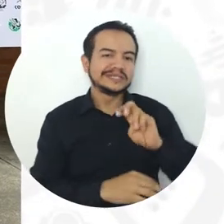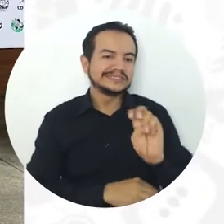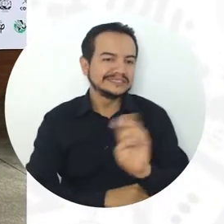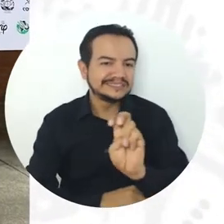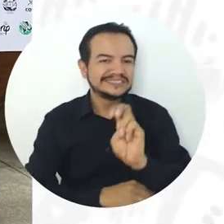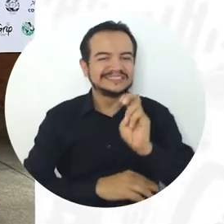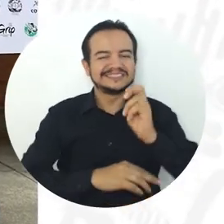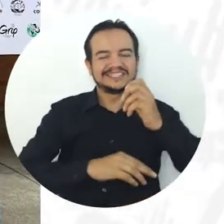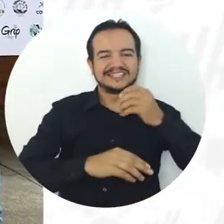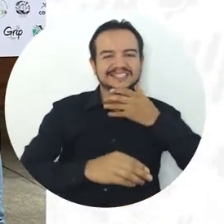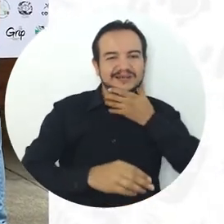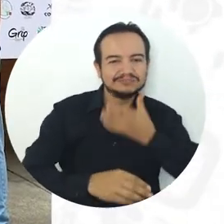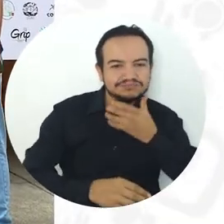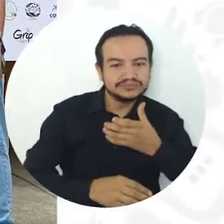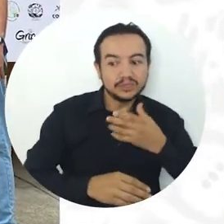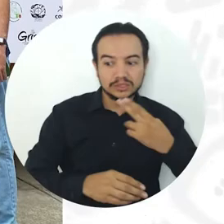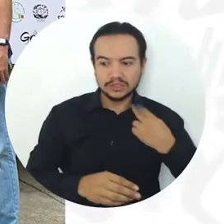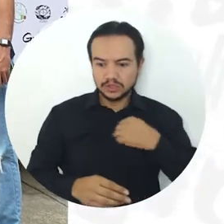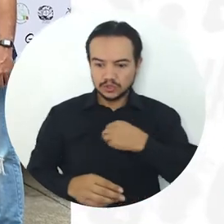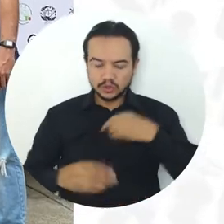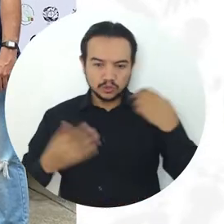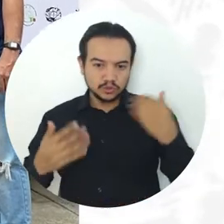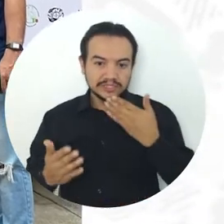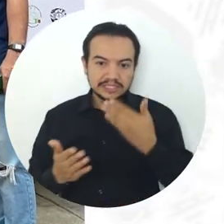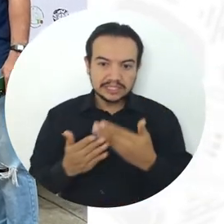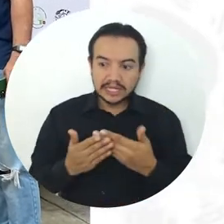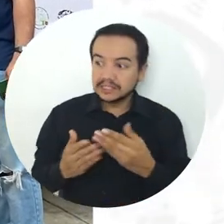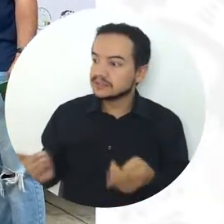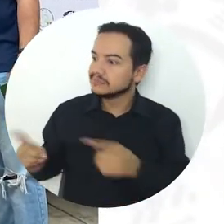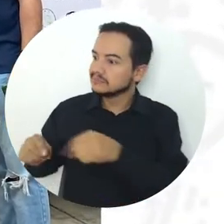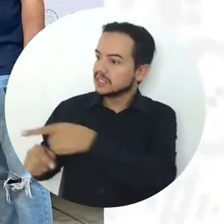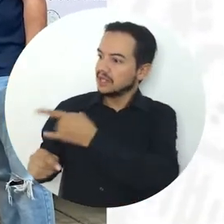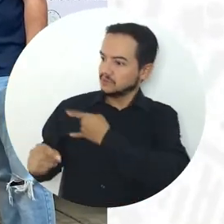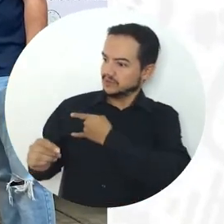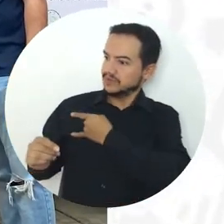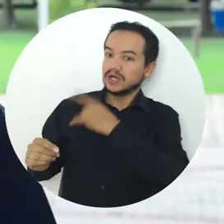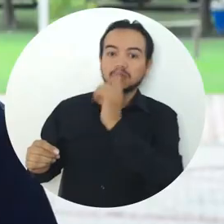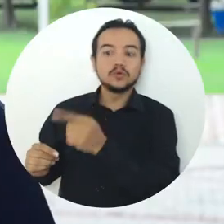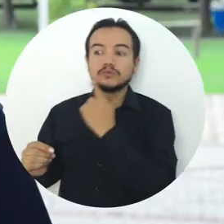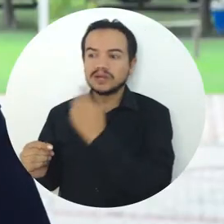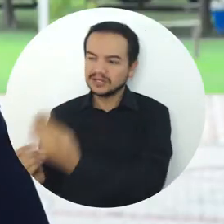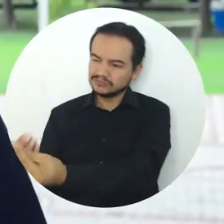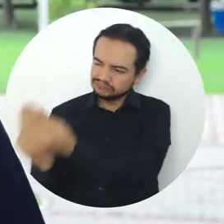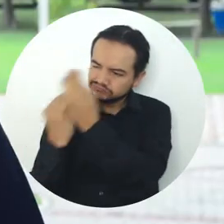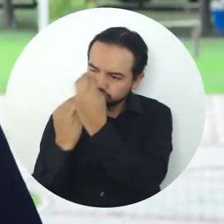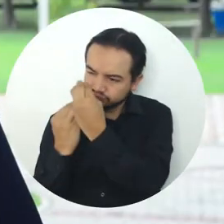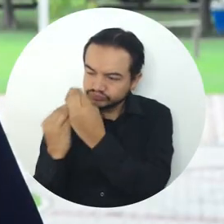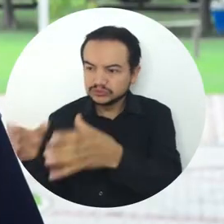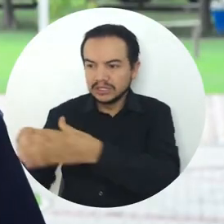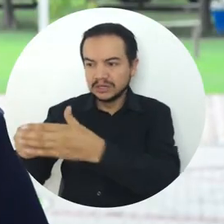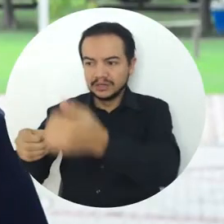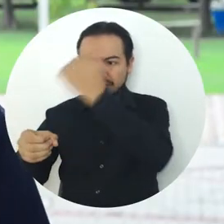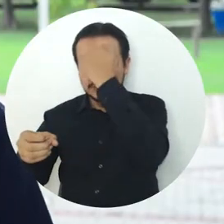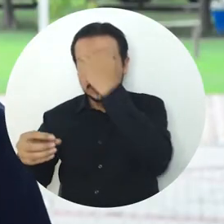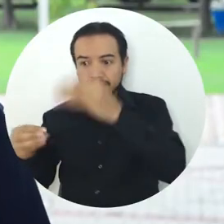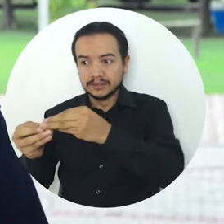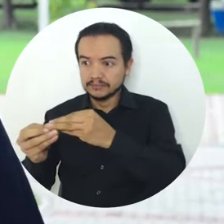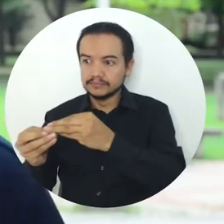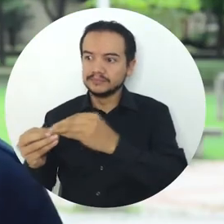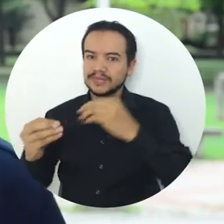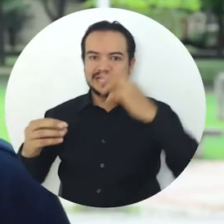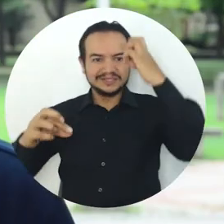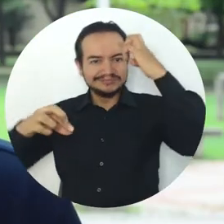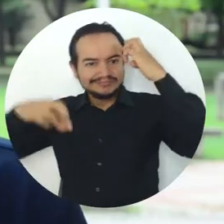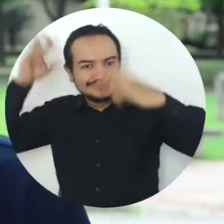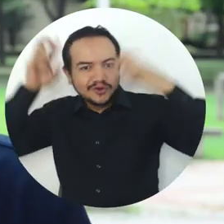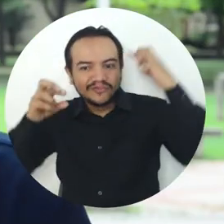pilar importantísimo poder tener esa gama de profesores, de cuerpo docente y de aliados e investigadores que nos hicieron pues, poder